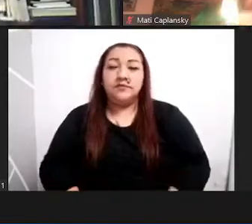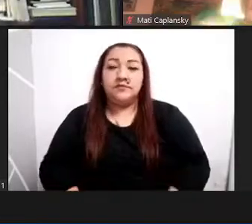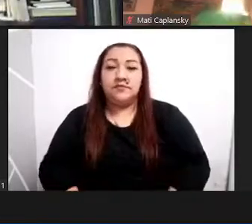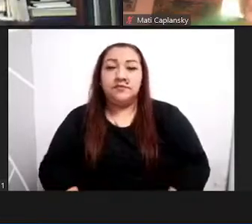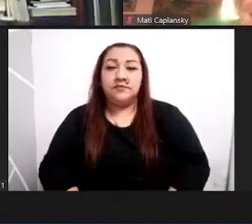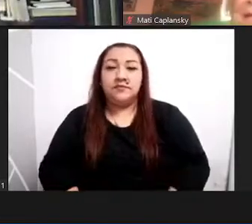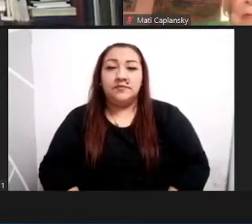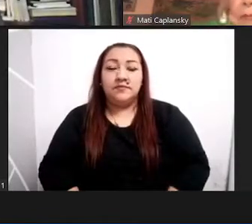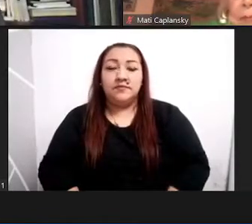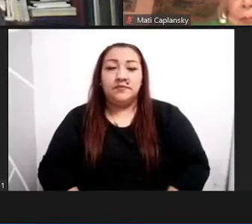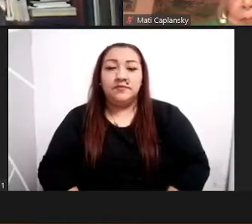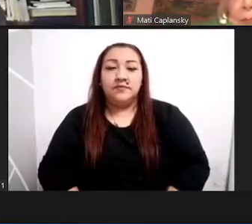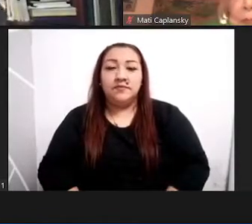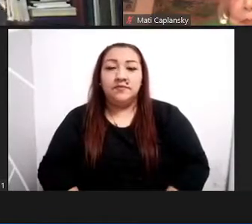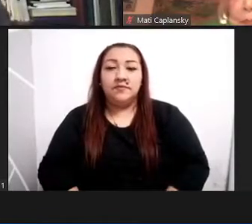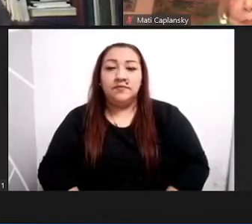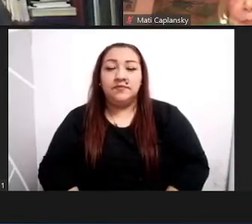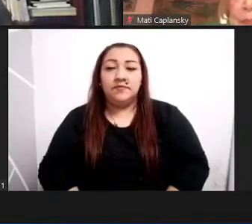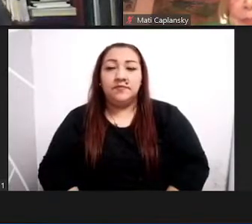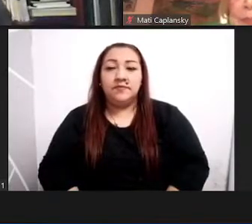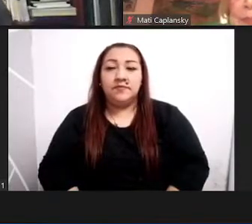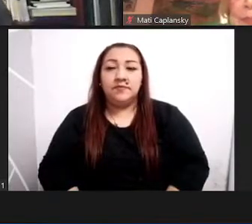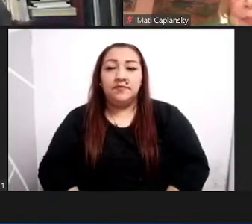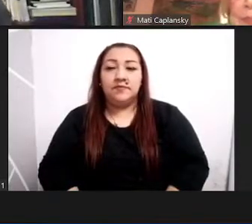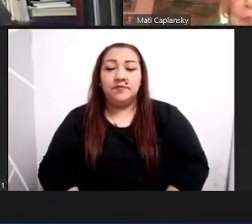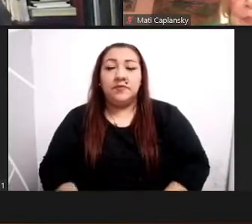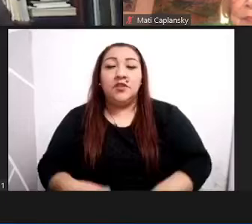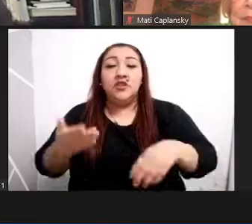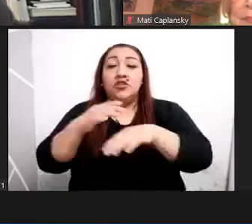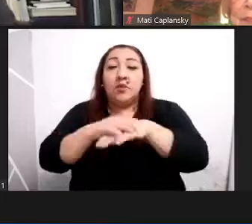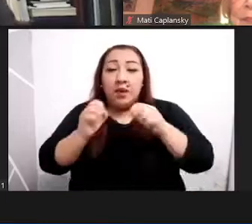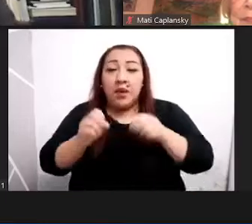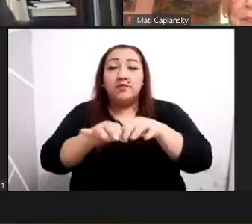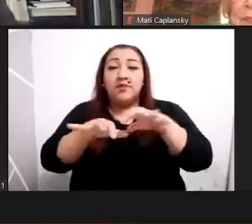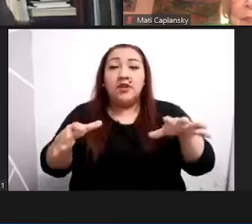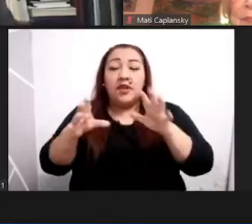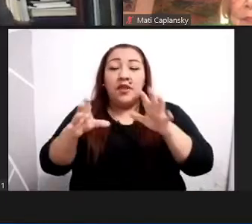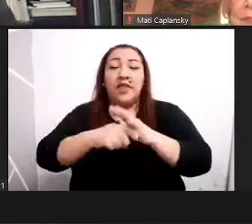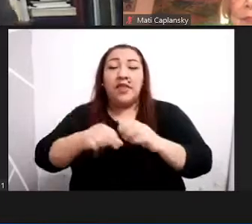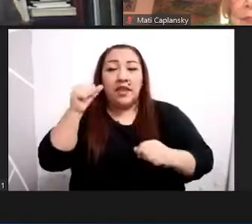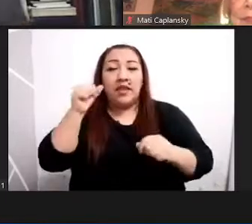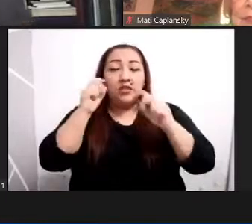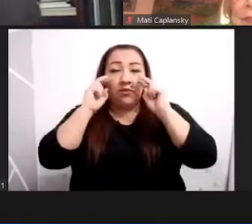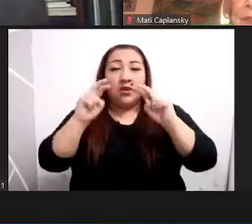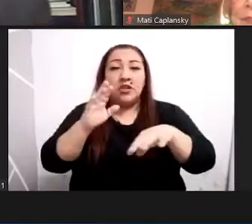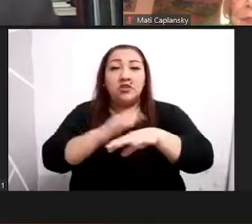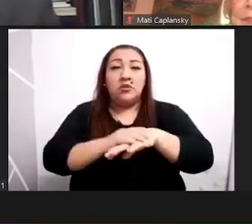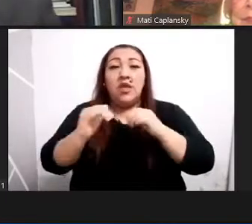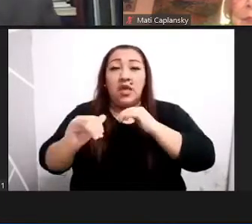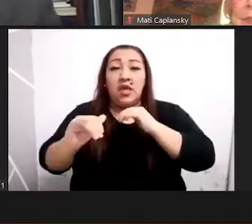expansión de los derechos, el reconocimiento de igualdades y diversidades es algo que cambia lento,